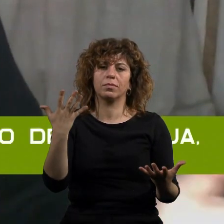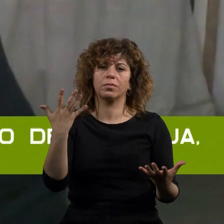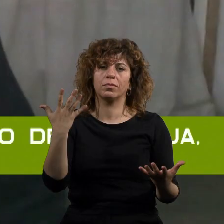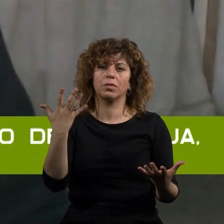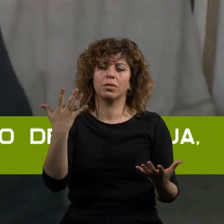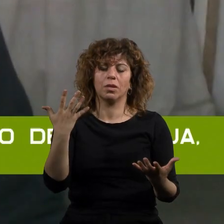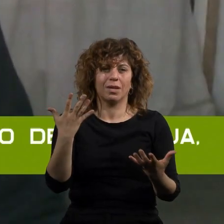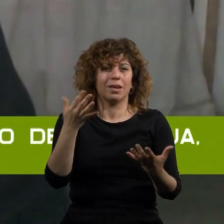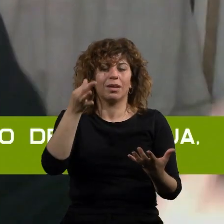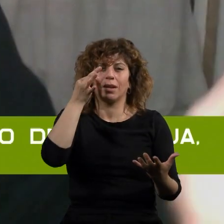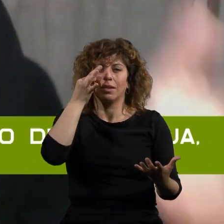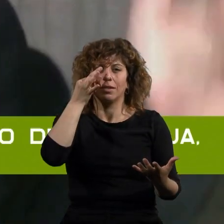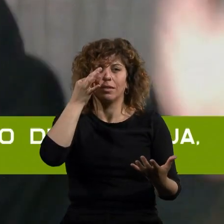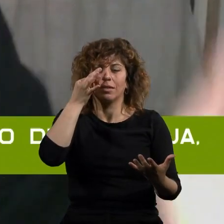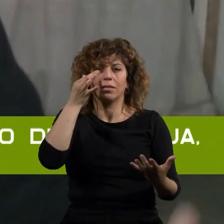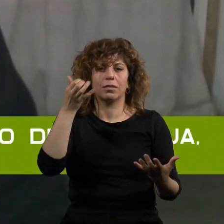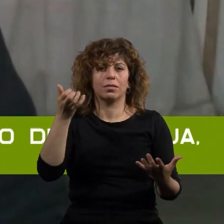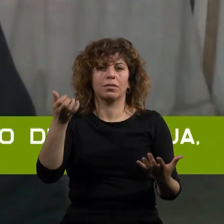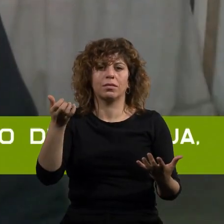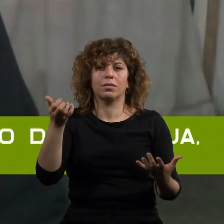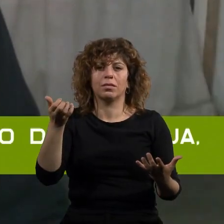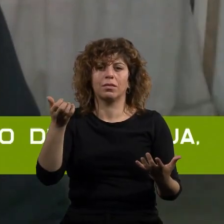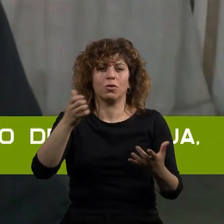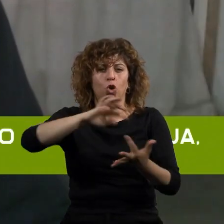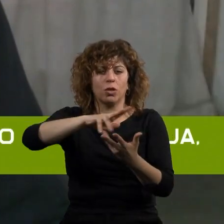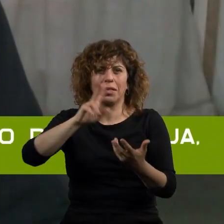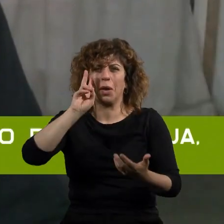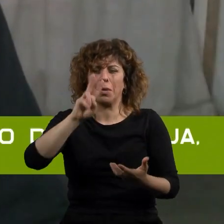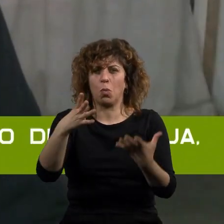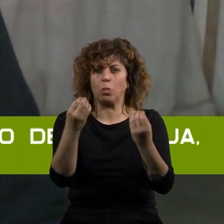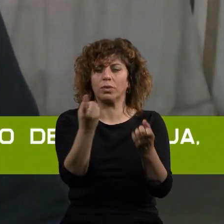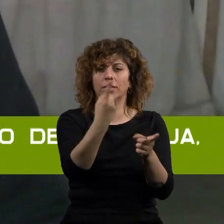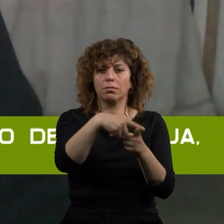pasan tantas cosas vemos las noticias y es